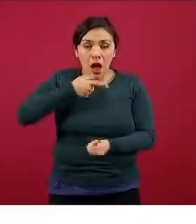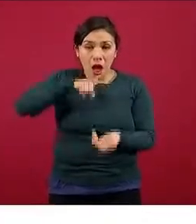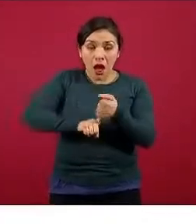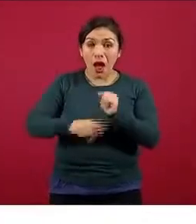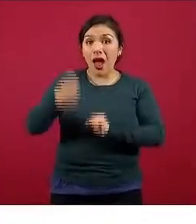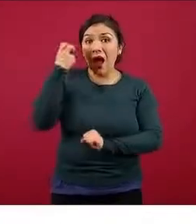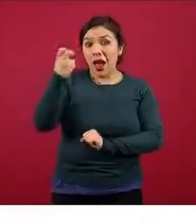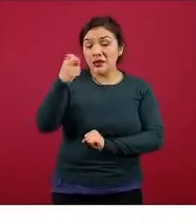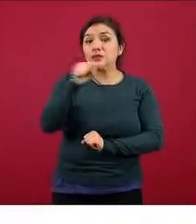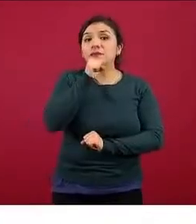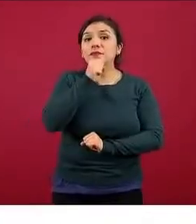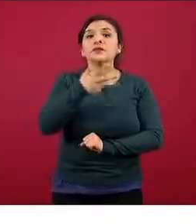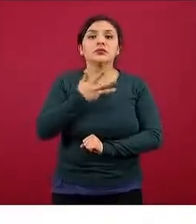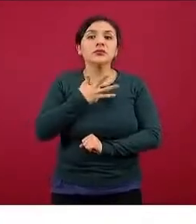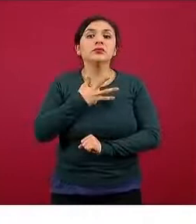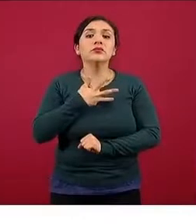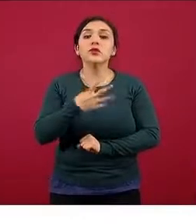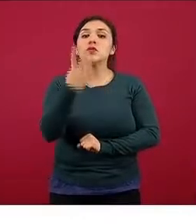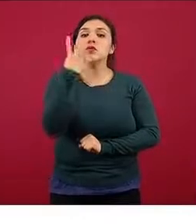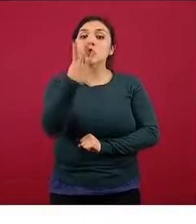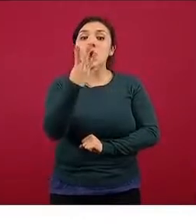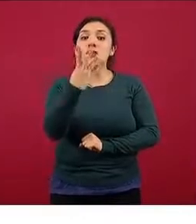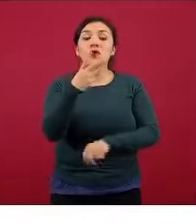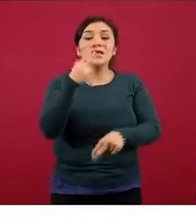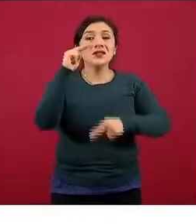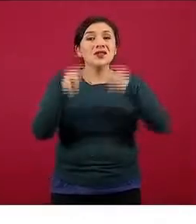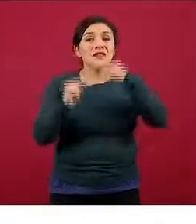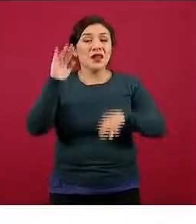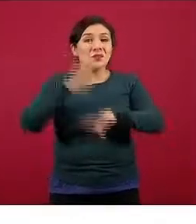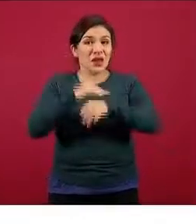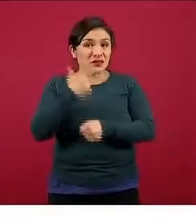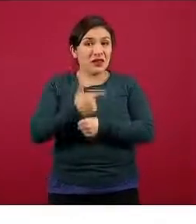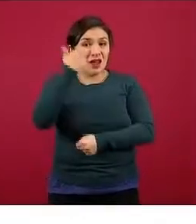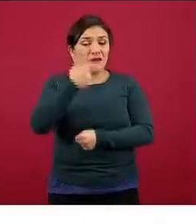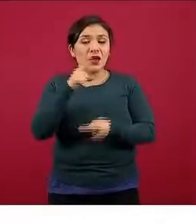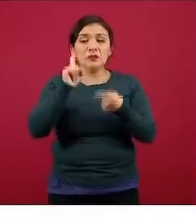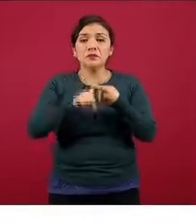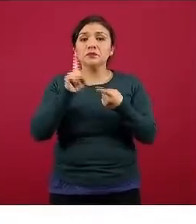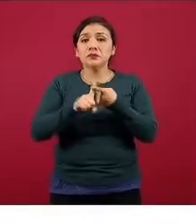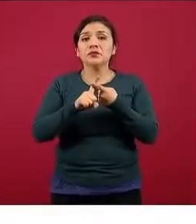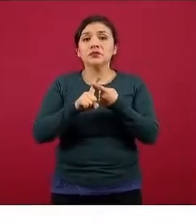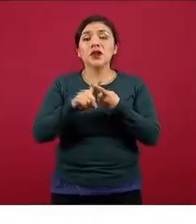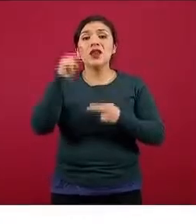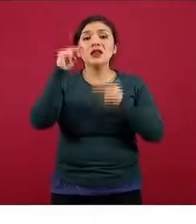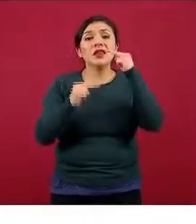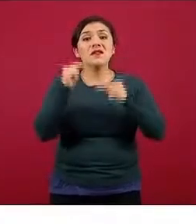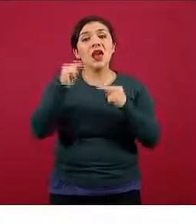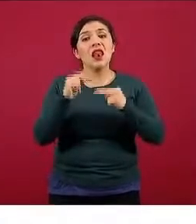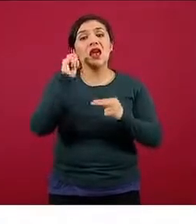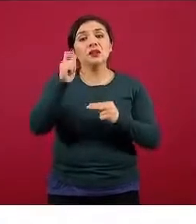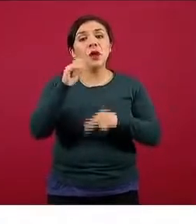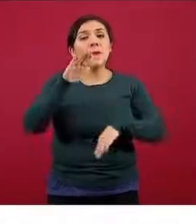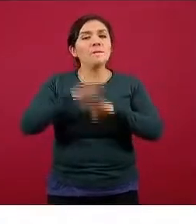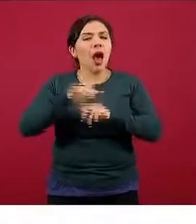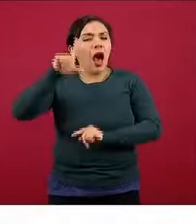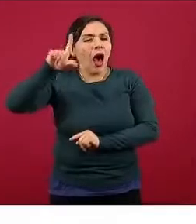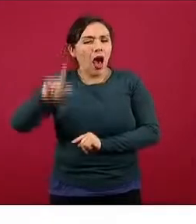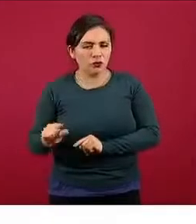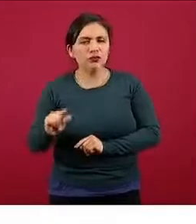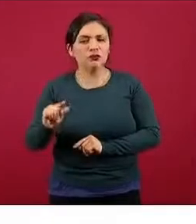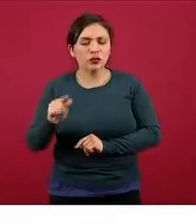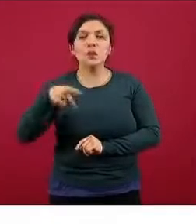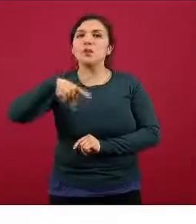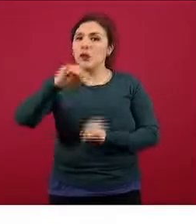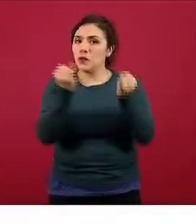esta categorización tenemos 4 niveles de riesgo, empezando con el nivel de riesgo más bajo, pero